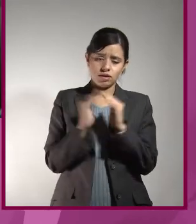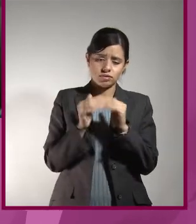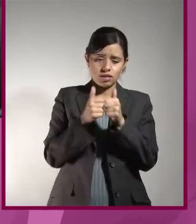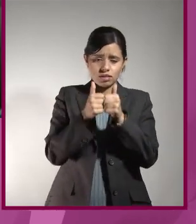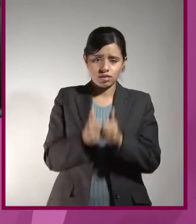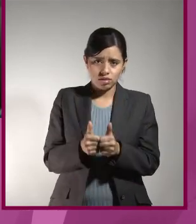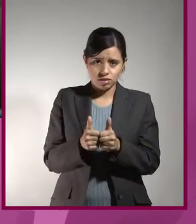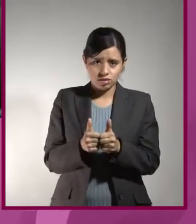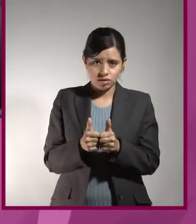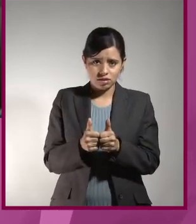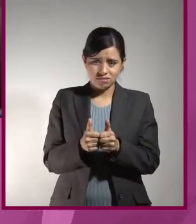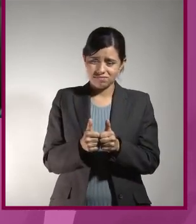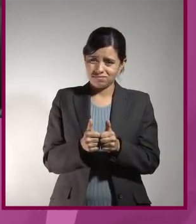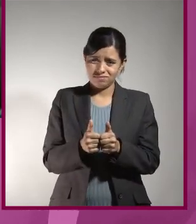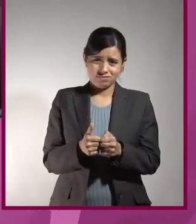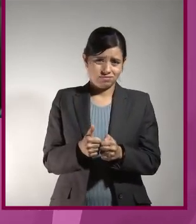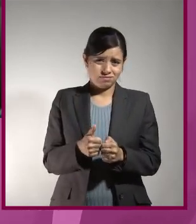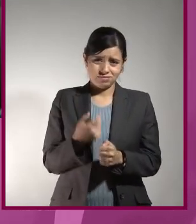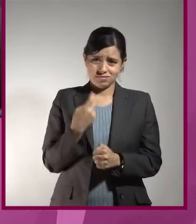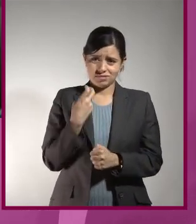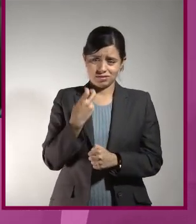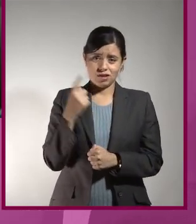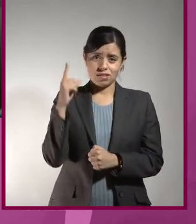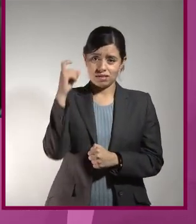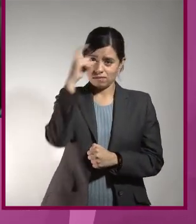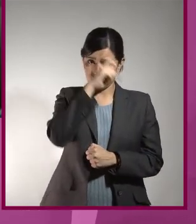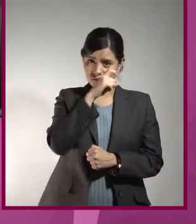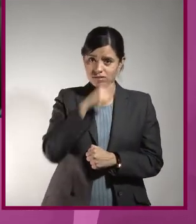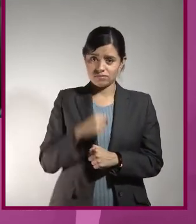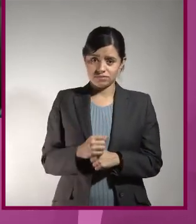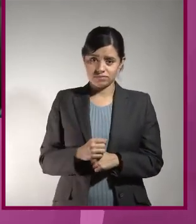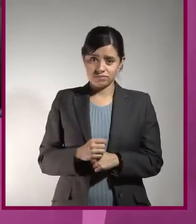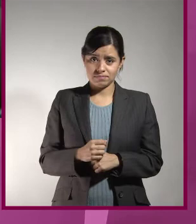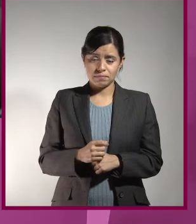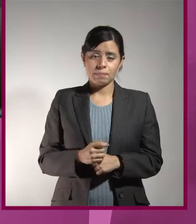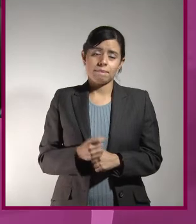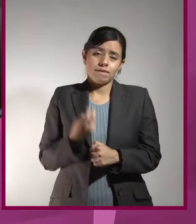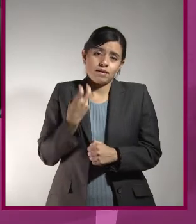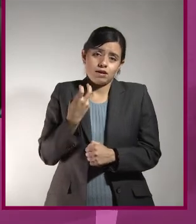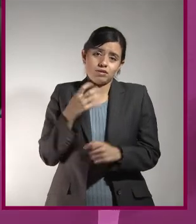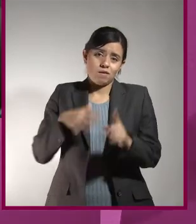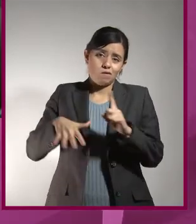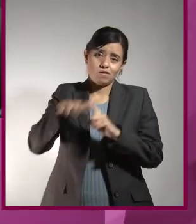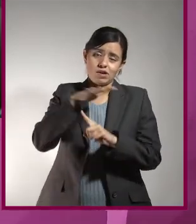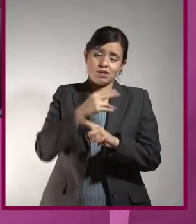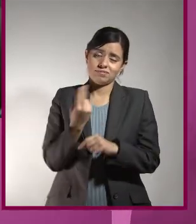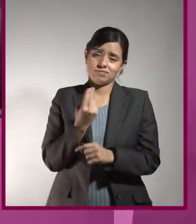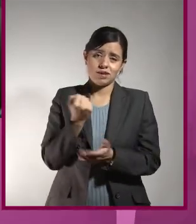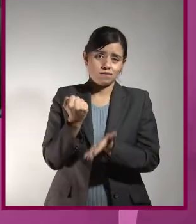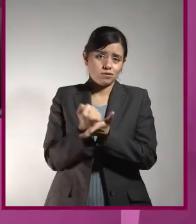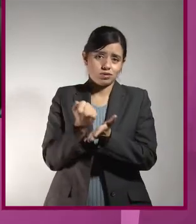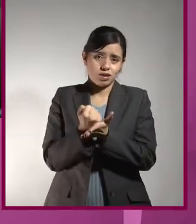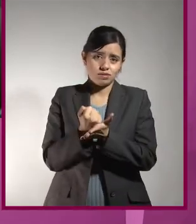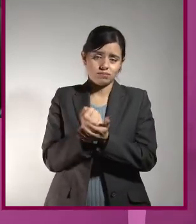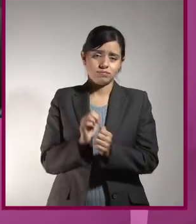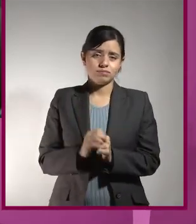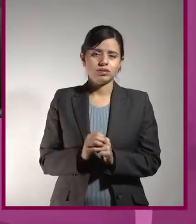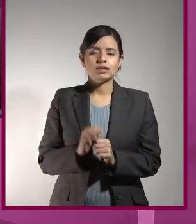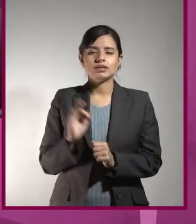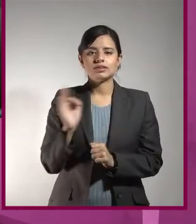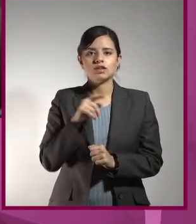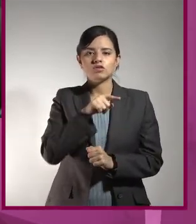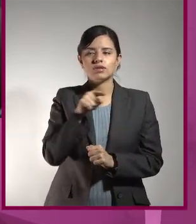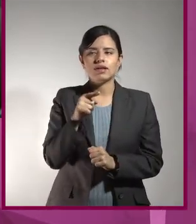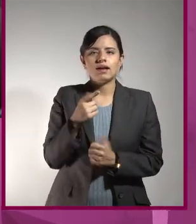casa puede ser brutal. No los impone la situación. Entonces lo puedes ver